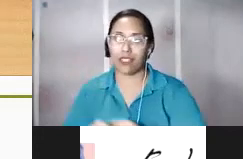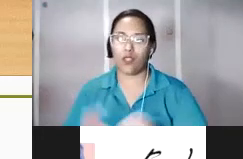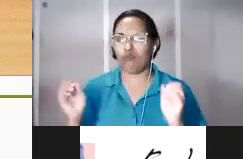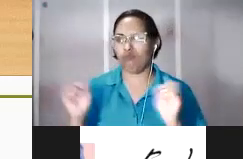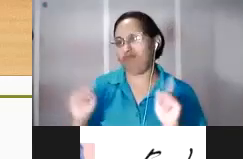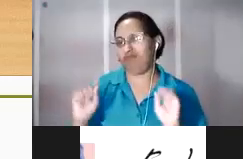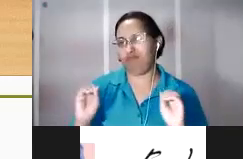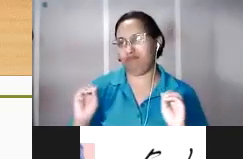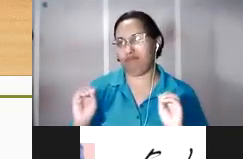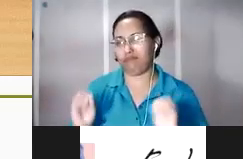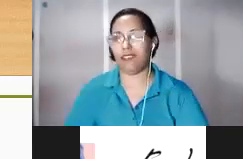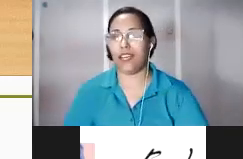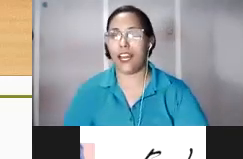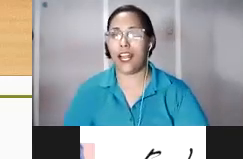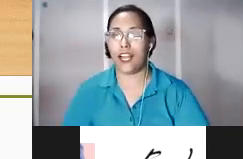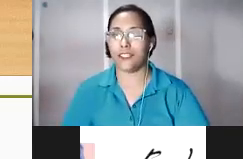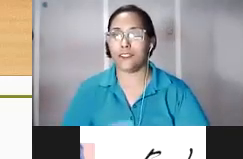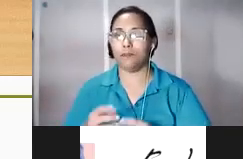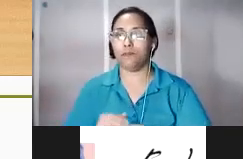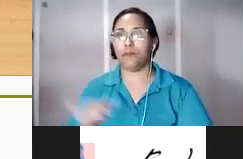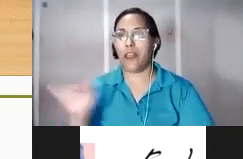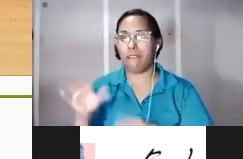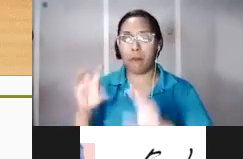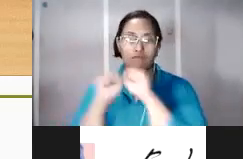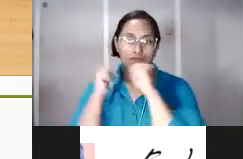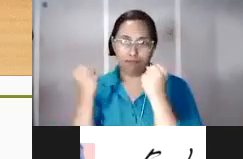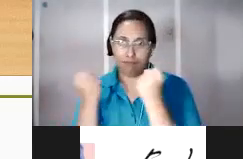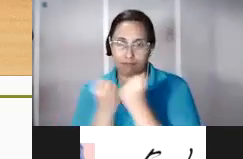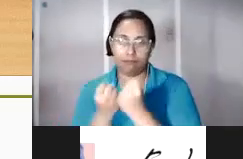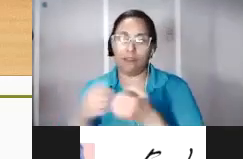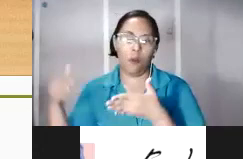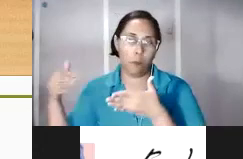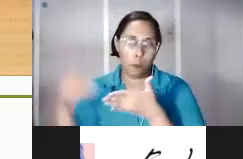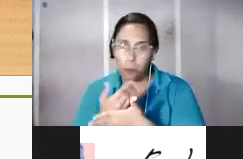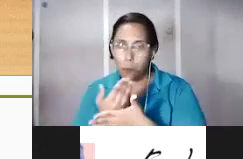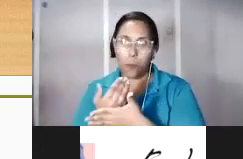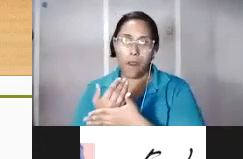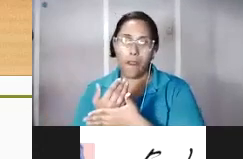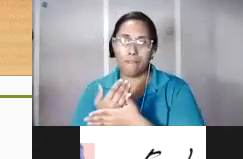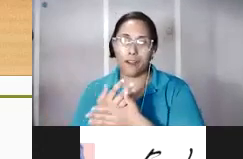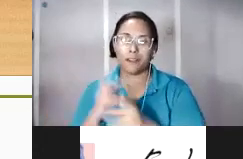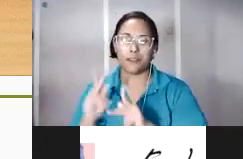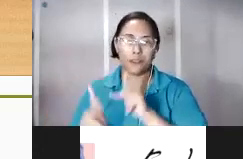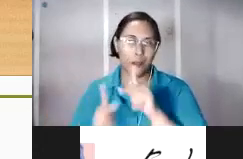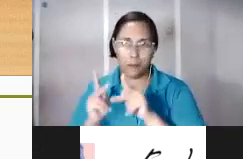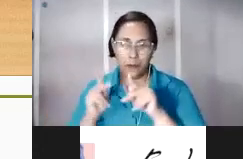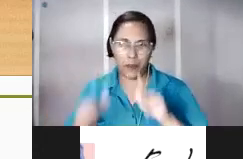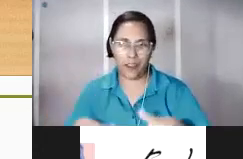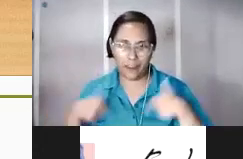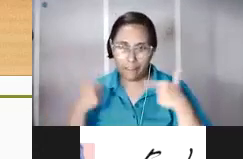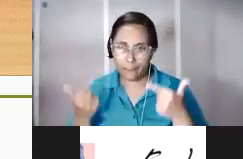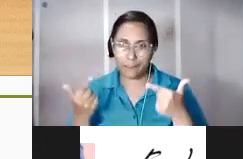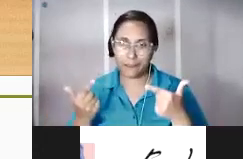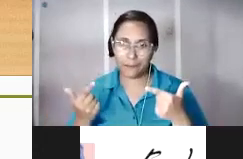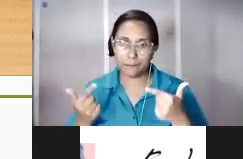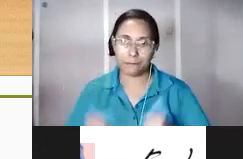con los modelos y perfiles de la sociedad moderna y civilizada a que se